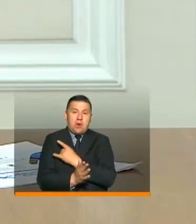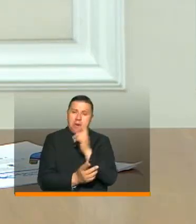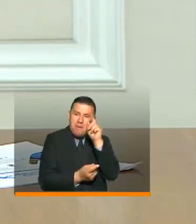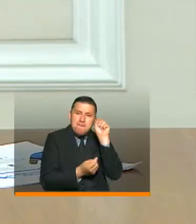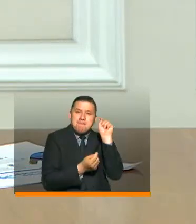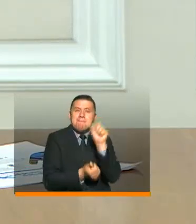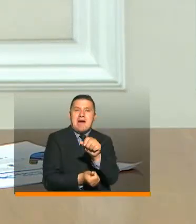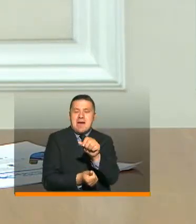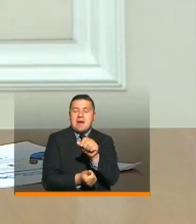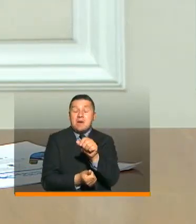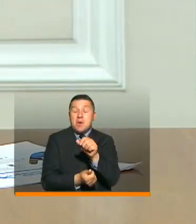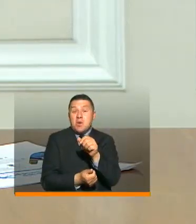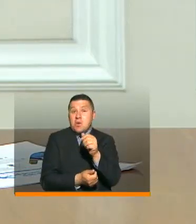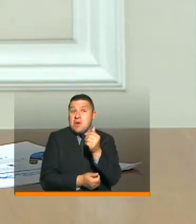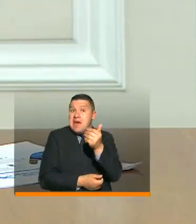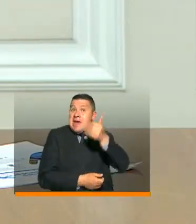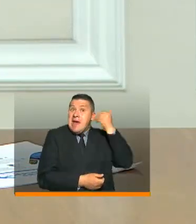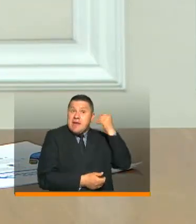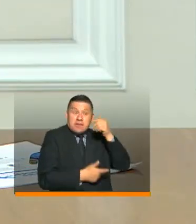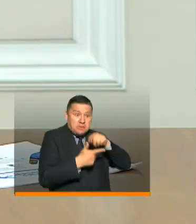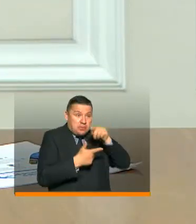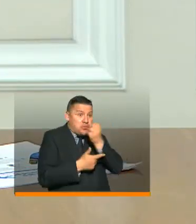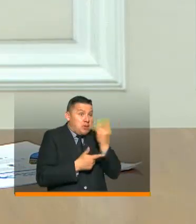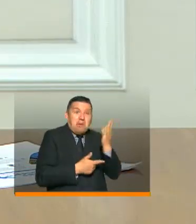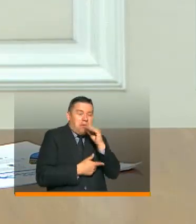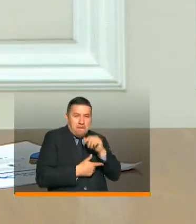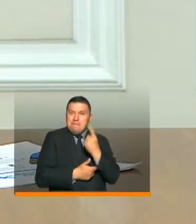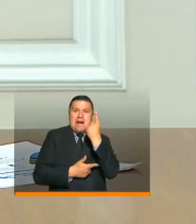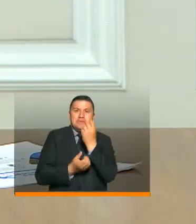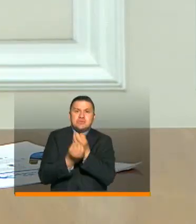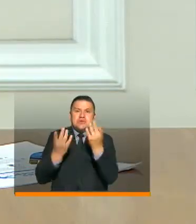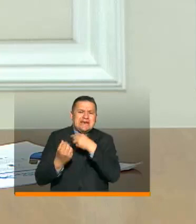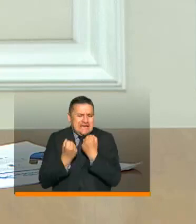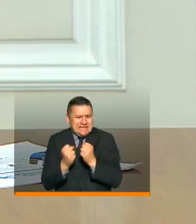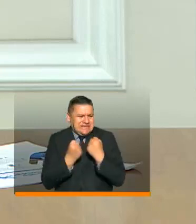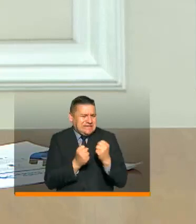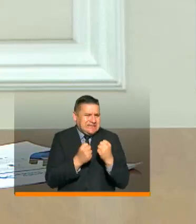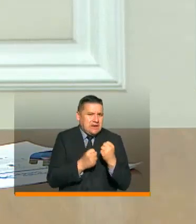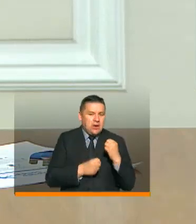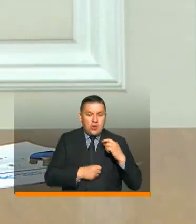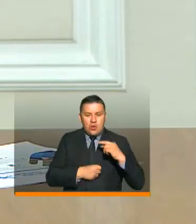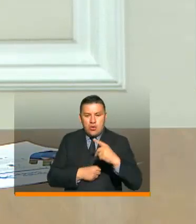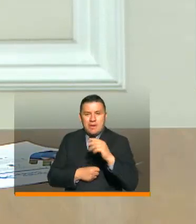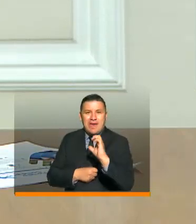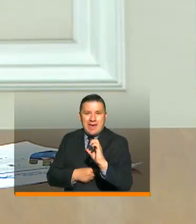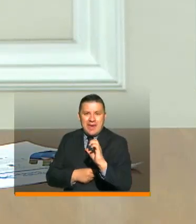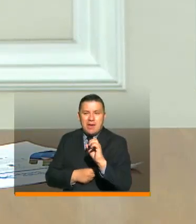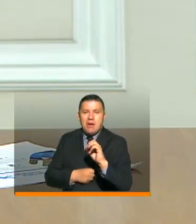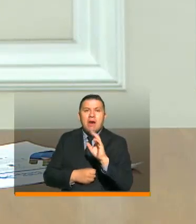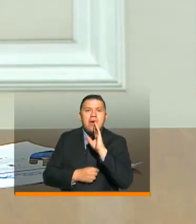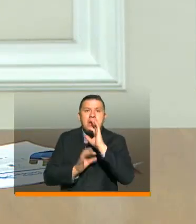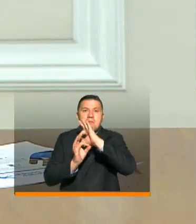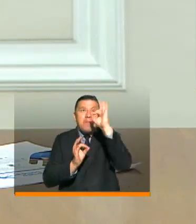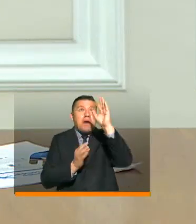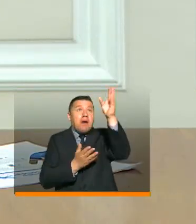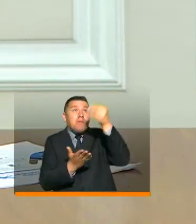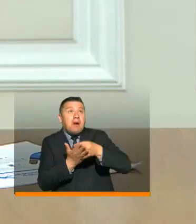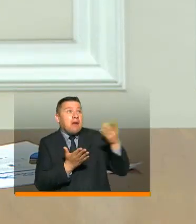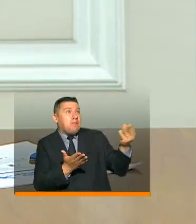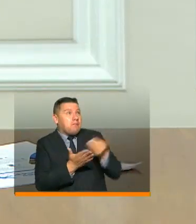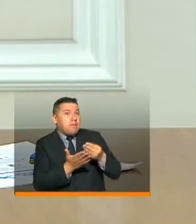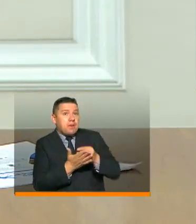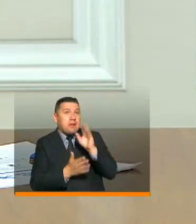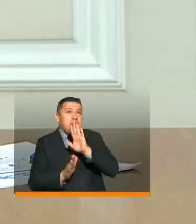superior, una cifra que no tenía precedentes, que se sumó a los esfuerzos de Generación E, a los aportes de las regiones y que le da